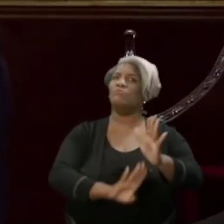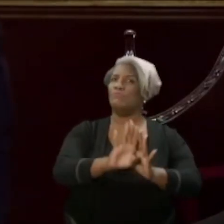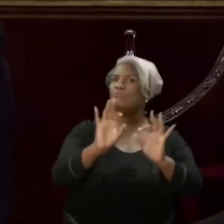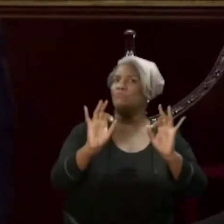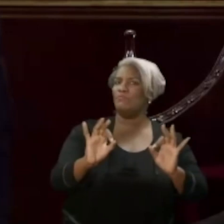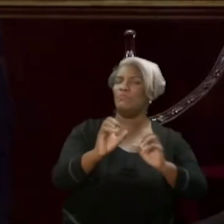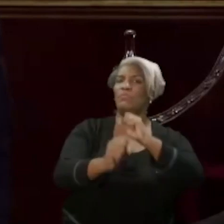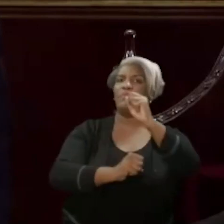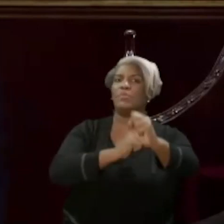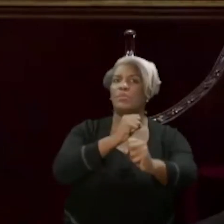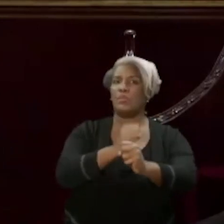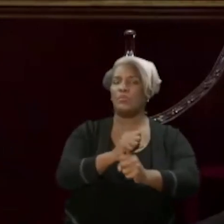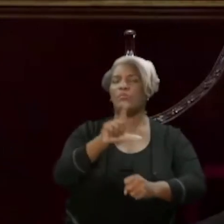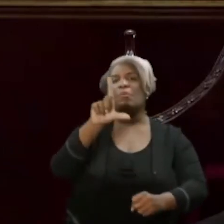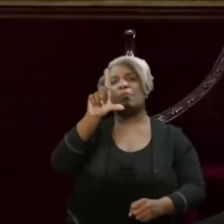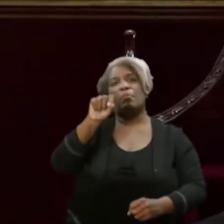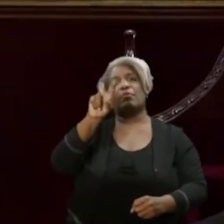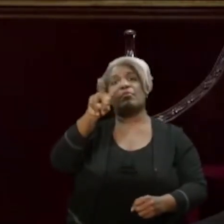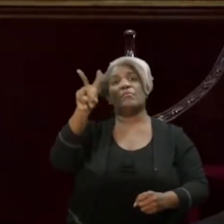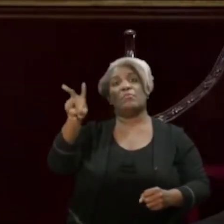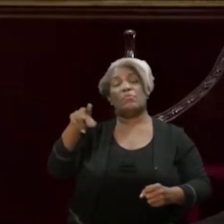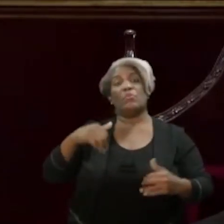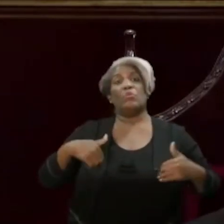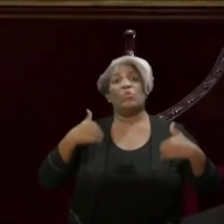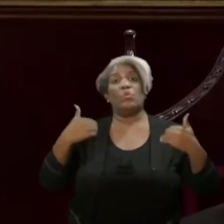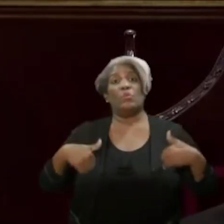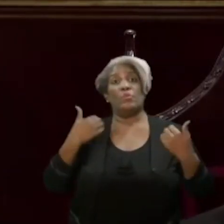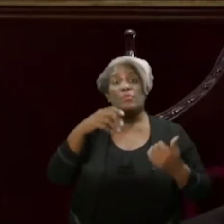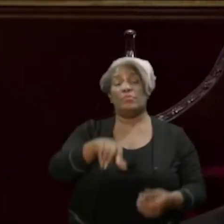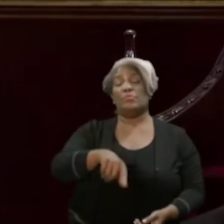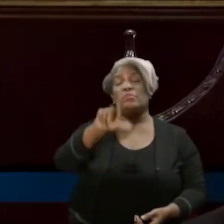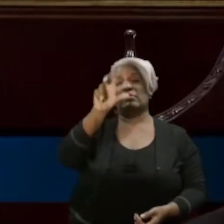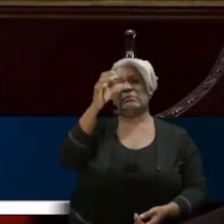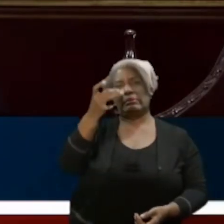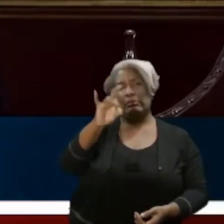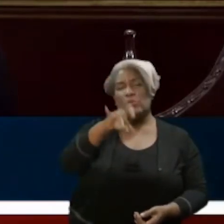los jóvenes entre 18 y 30 años ocuparon